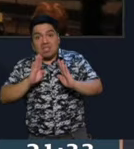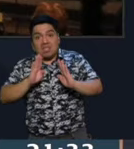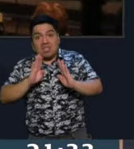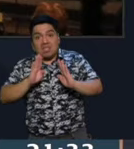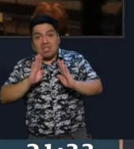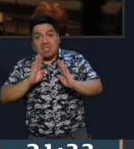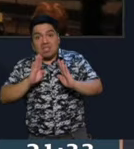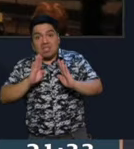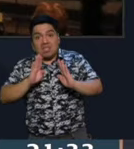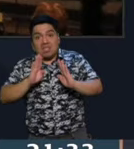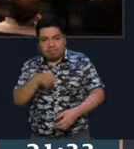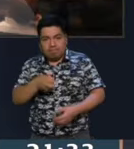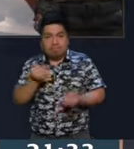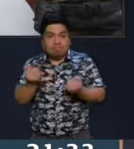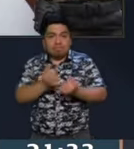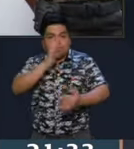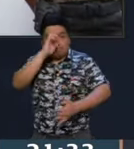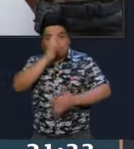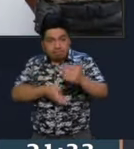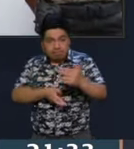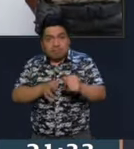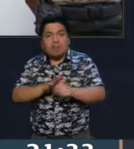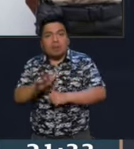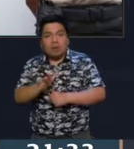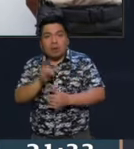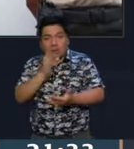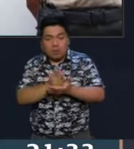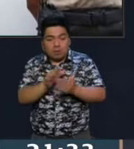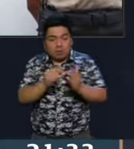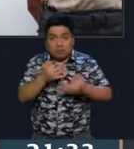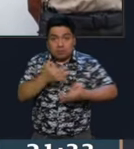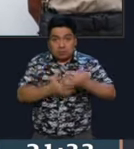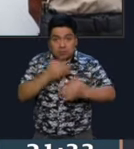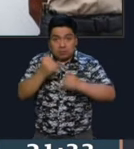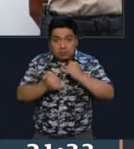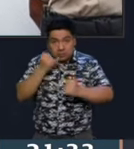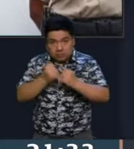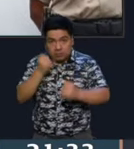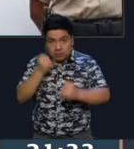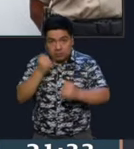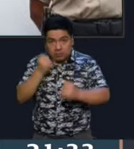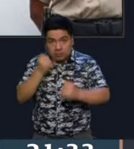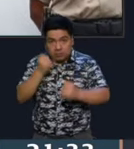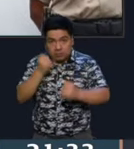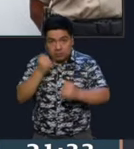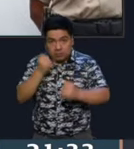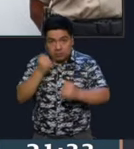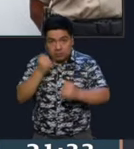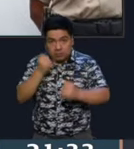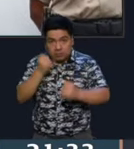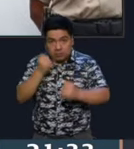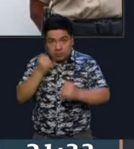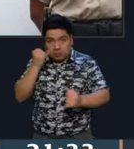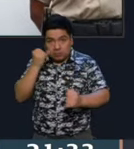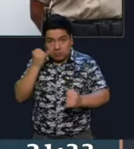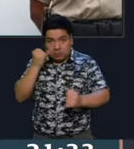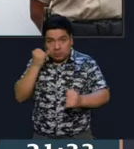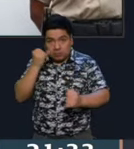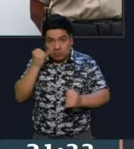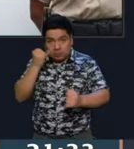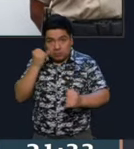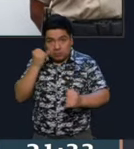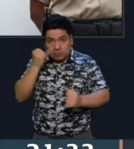5 de abril, sino además metieron a fuerzas especiales del ejército del Ecuador. Con lo cual también violan, mi querido